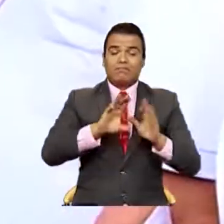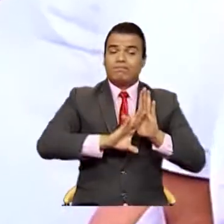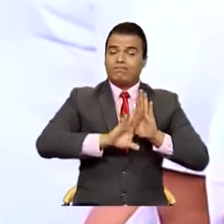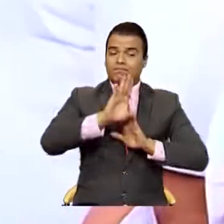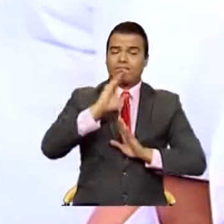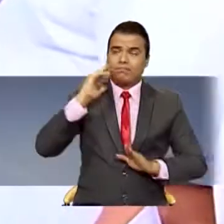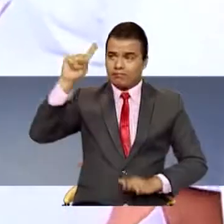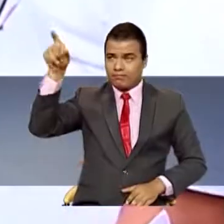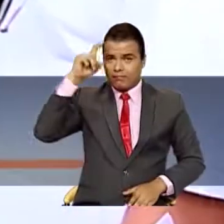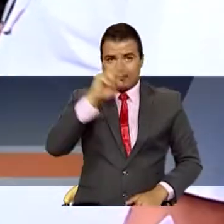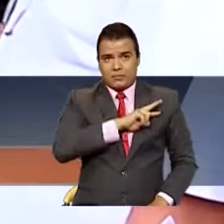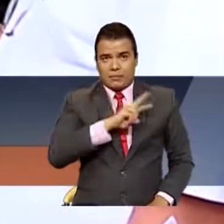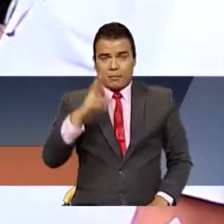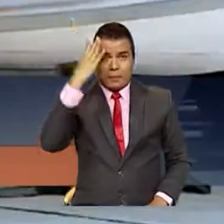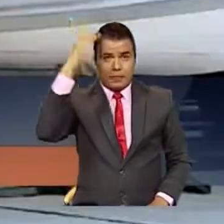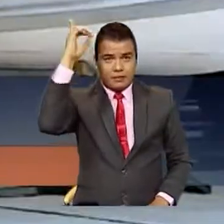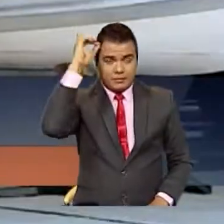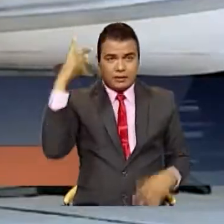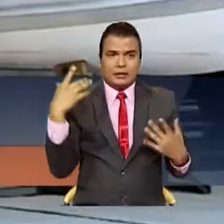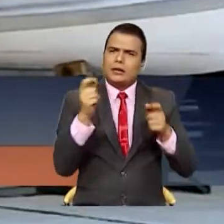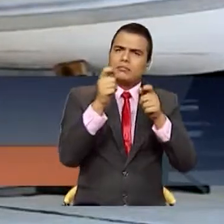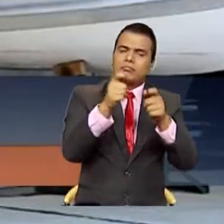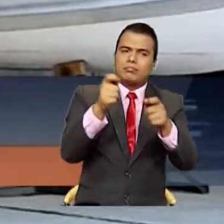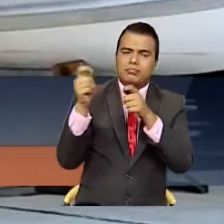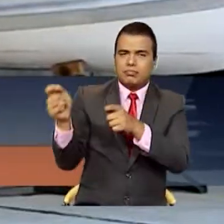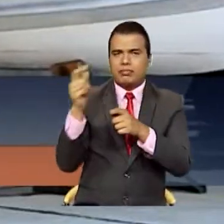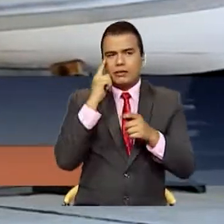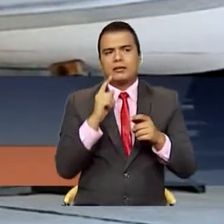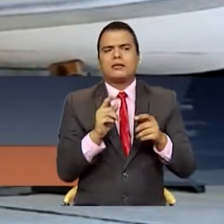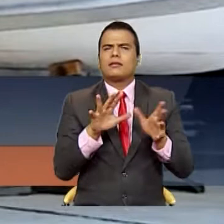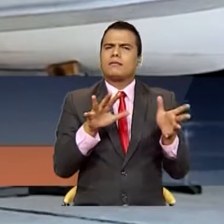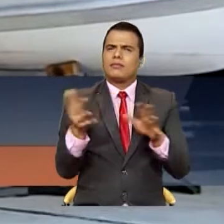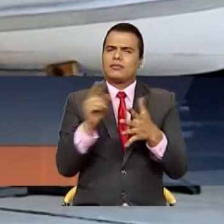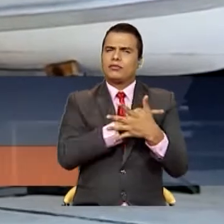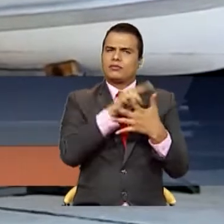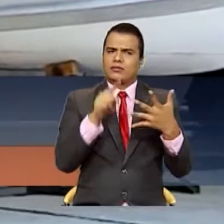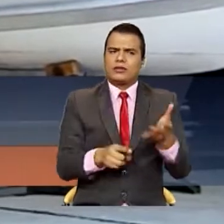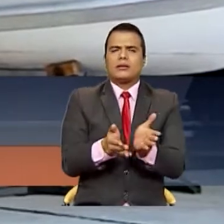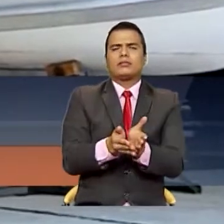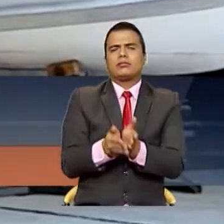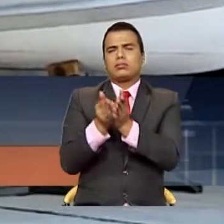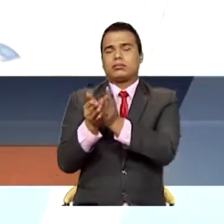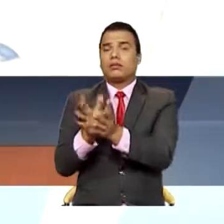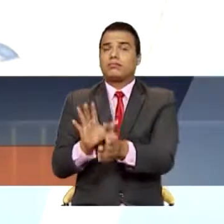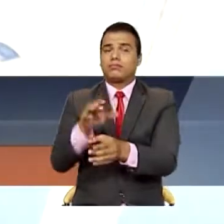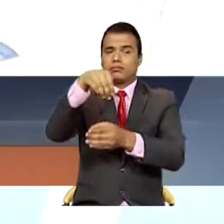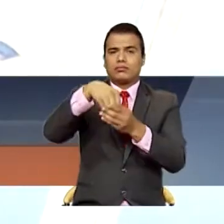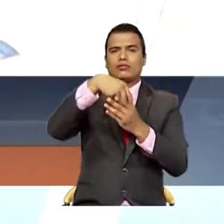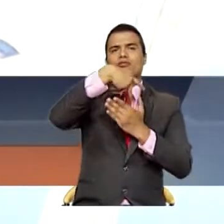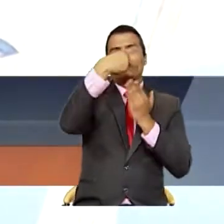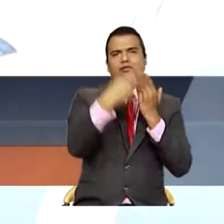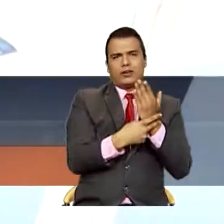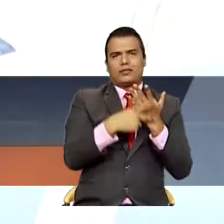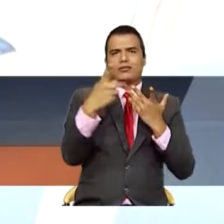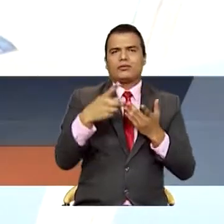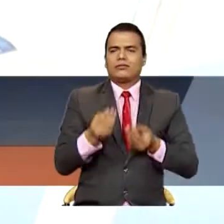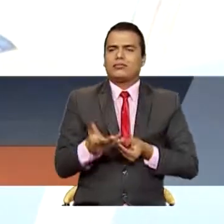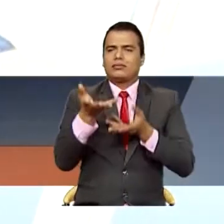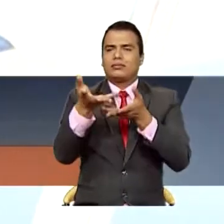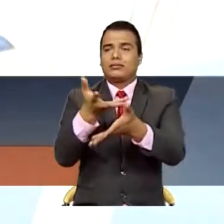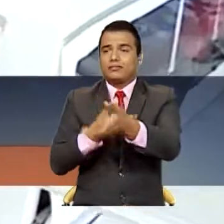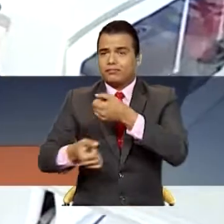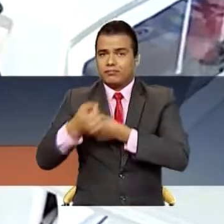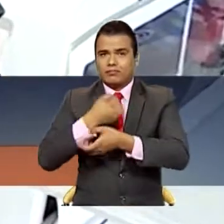La gobernadora Dilian Francisca Toro hizo entrega aproximadamente de 5 lanchas que entran dentro del proyecto de pesca en la región